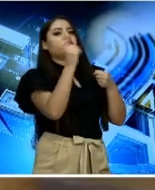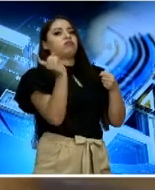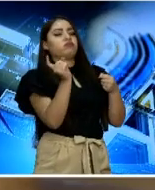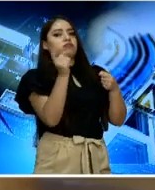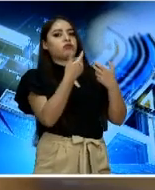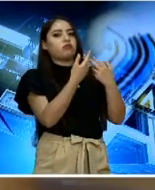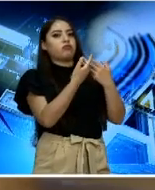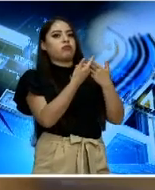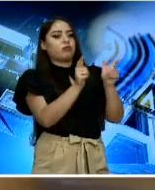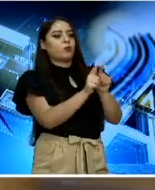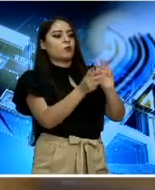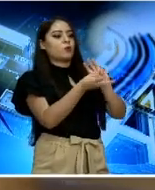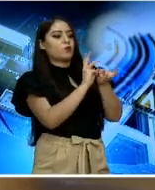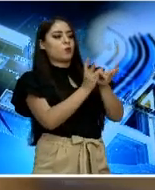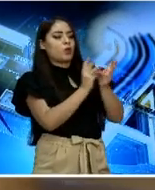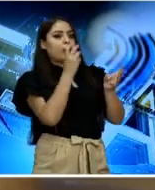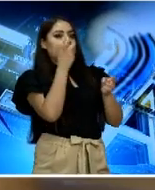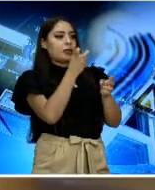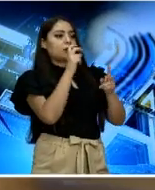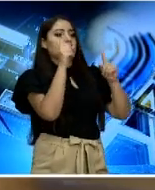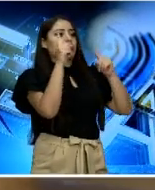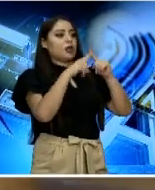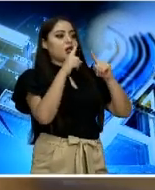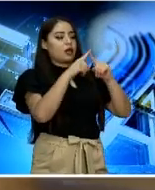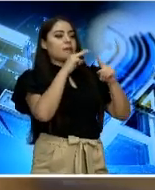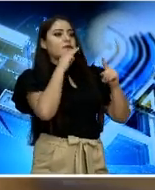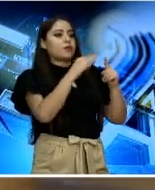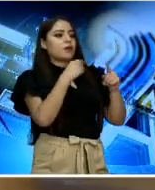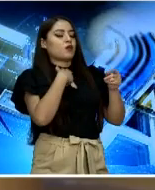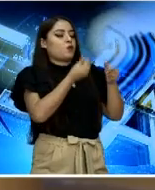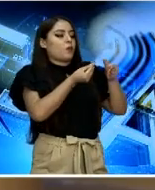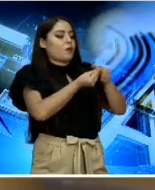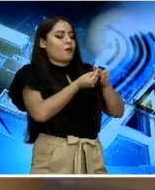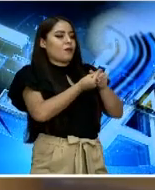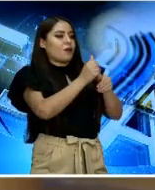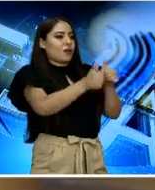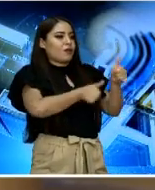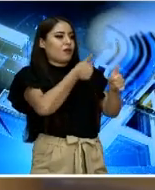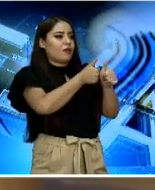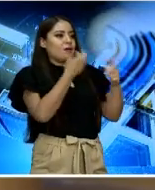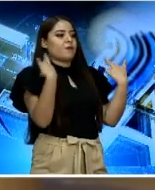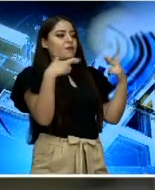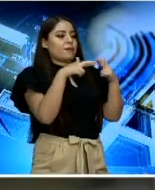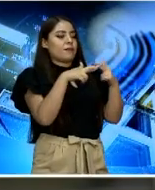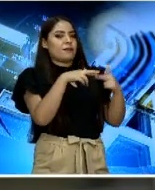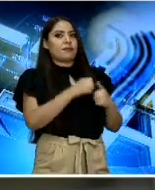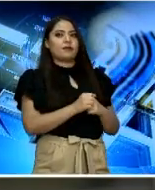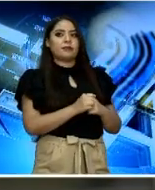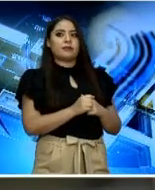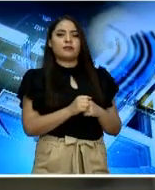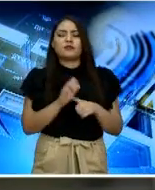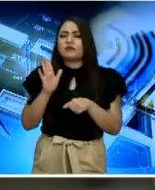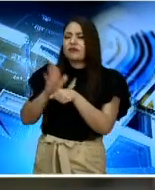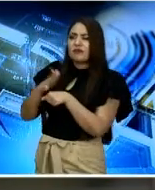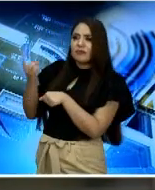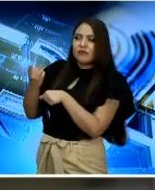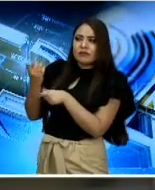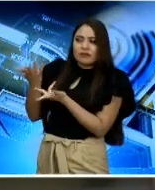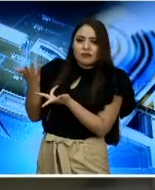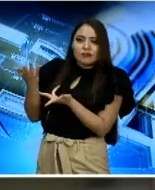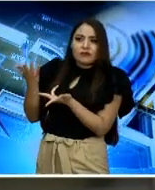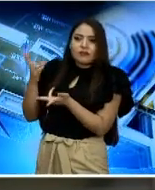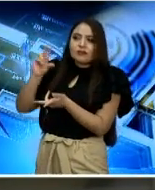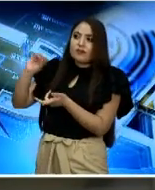y mensajes eran por privado hacia la maestra y a la maestra de apoyo. ¿Por qué no estuviste en el grupo